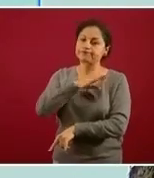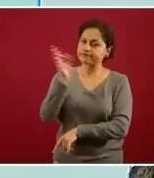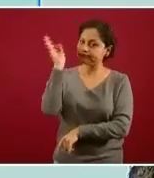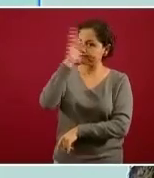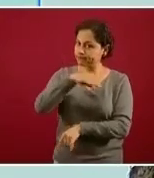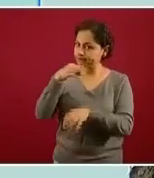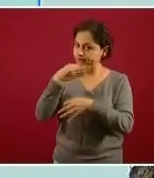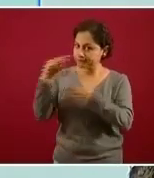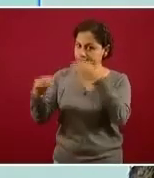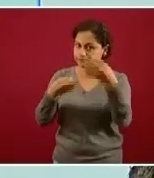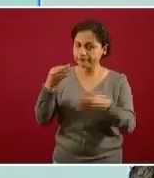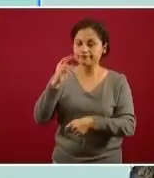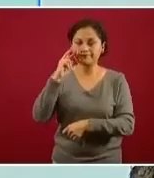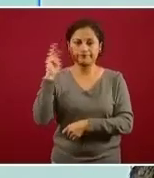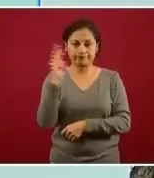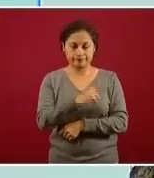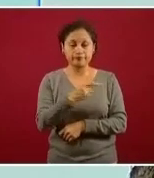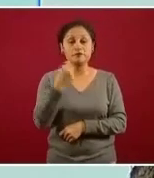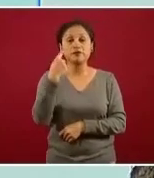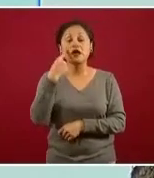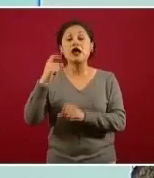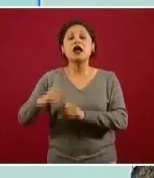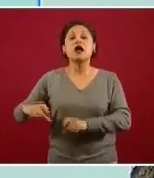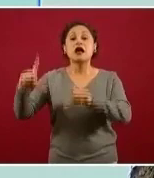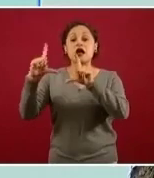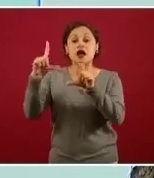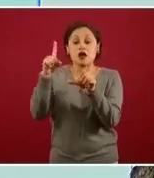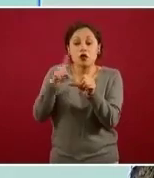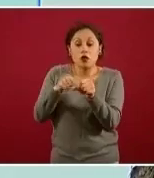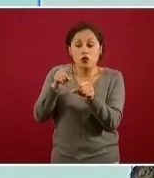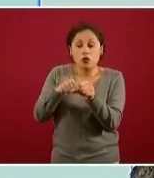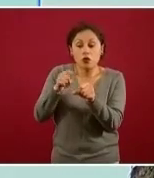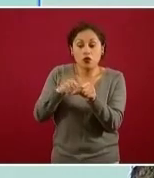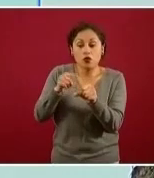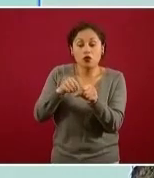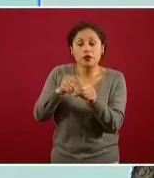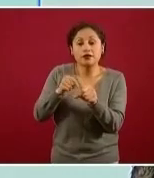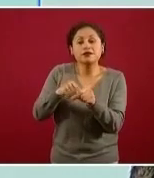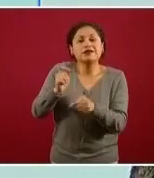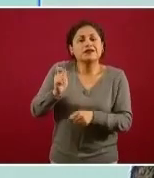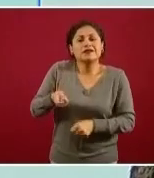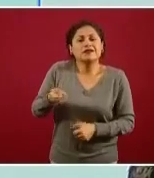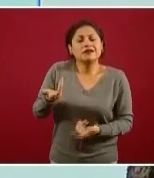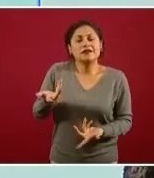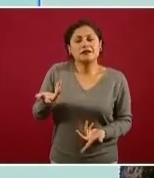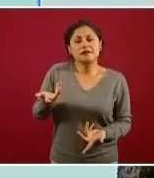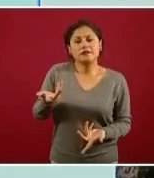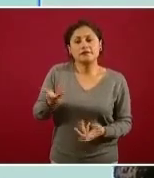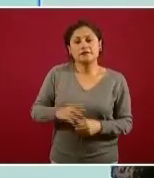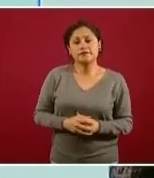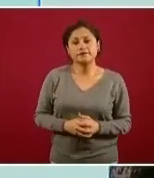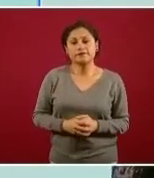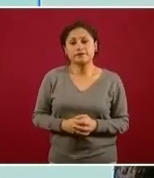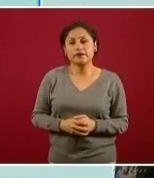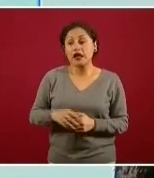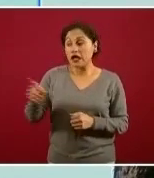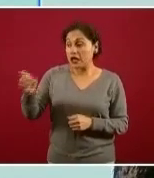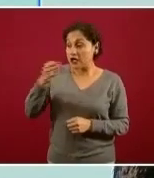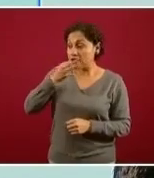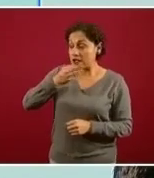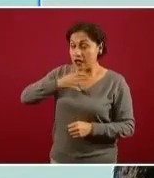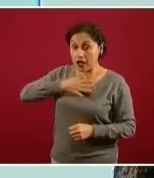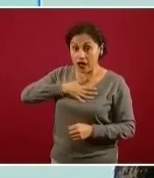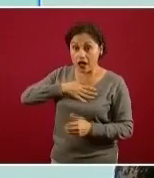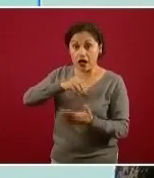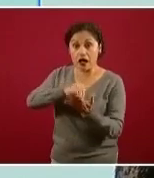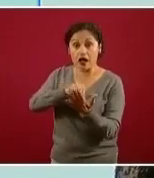Lo que se ve finalmente en los colores es cómo se ha comportado la notificación de neumonías y